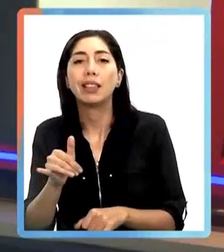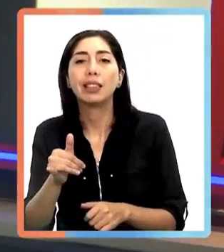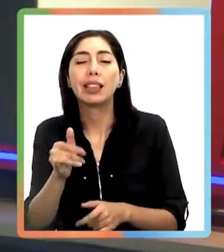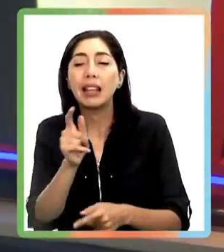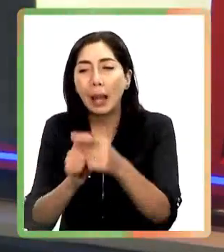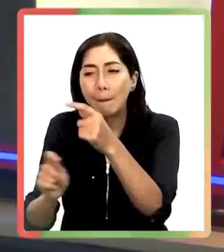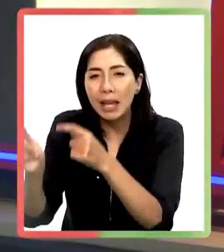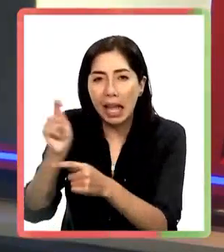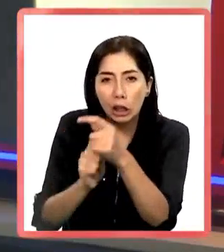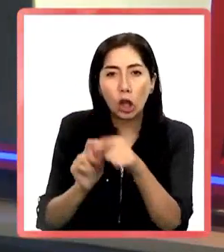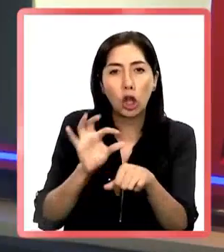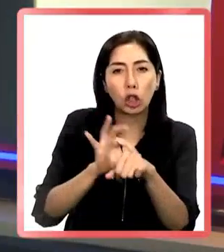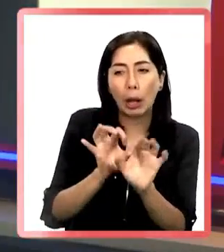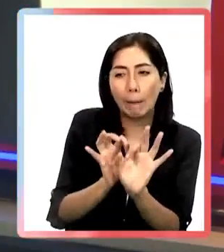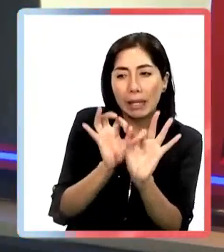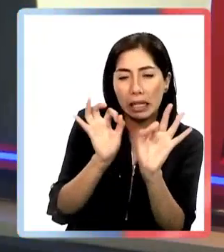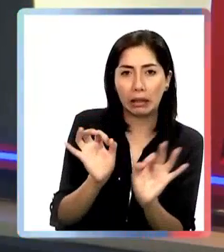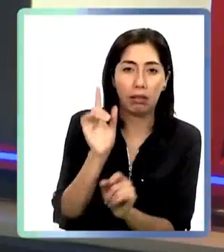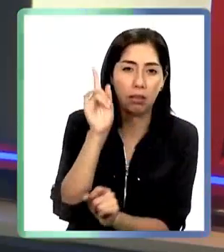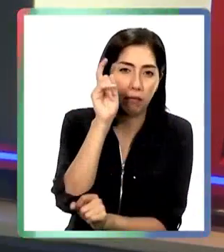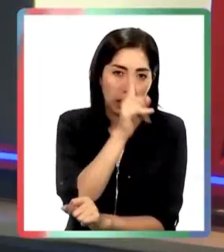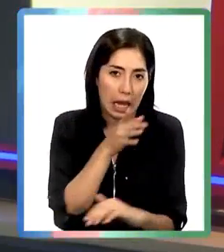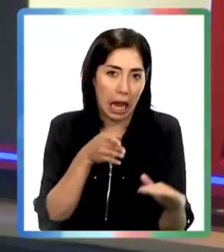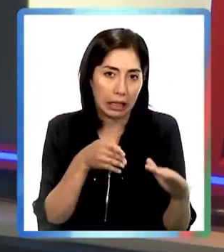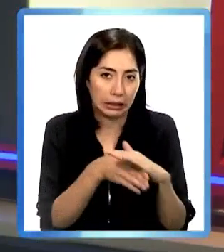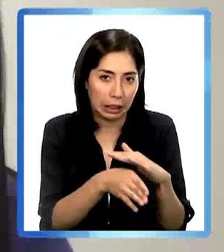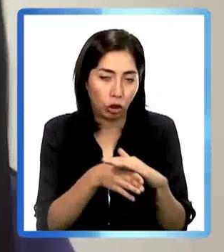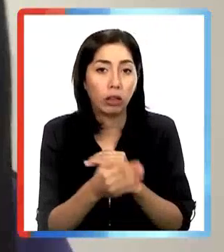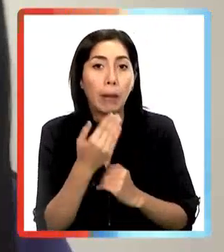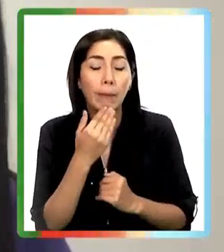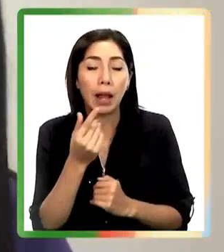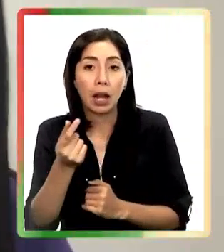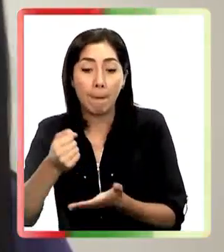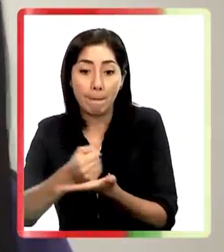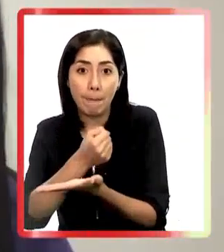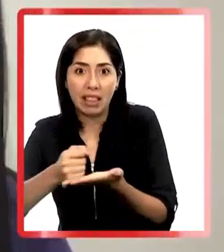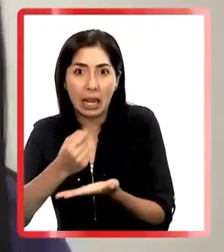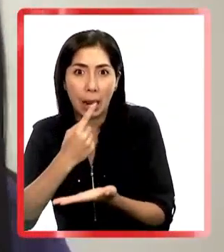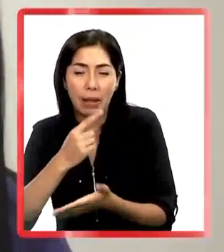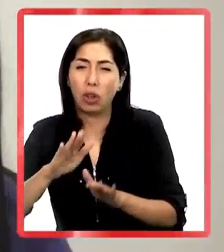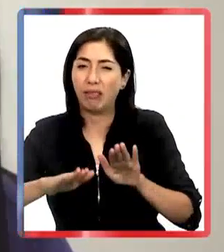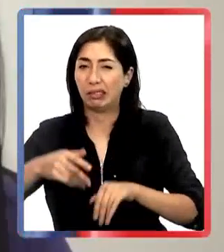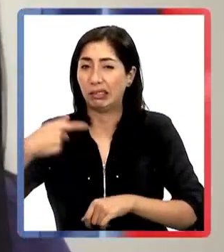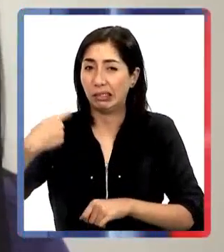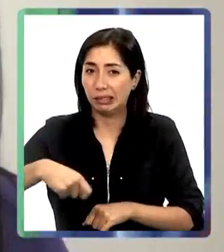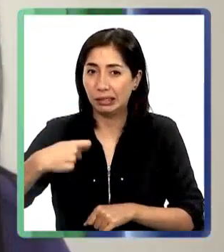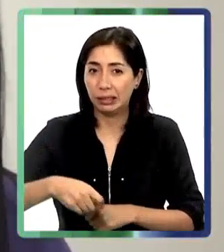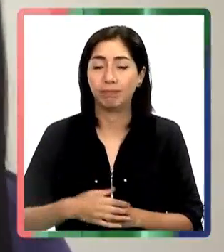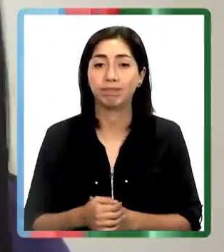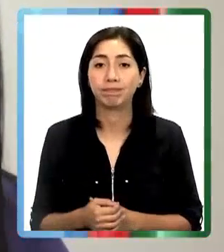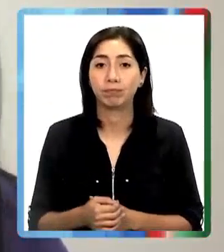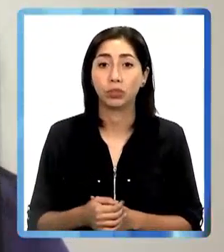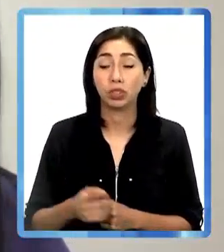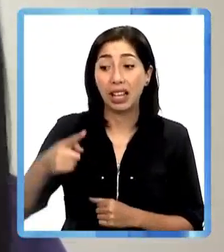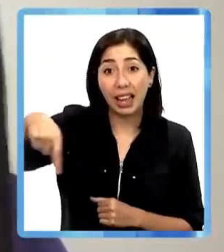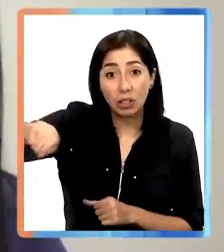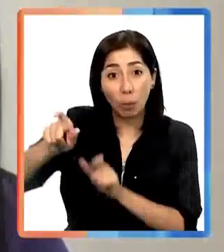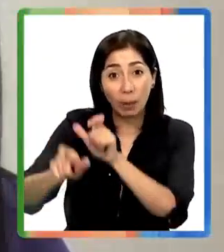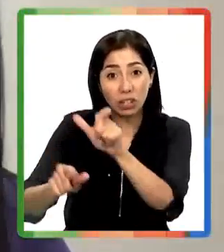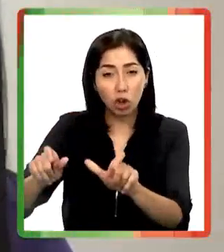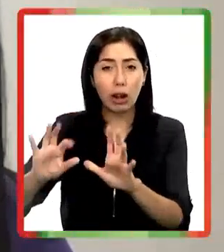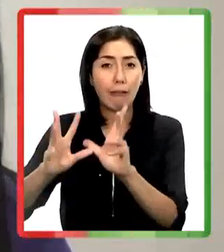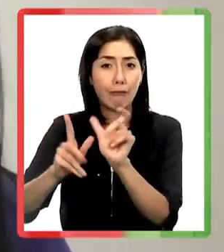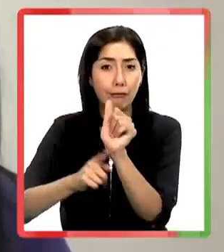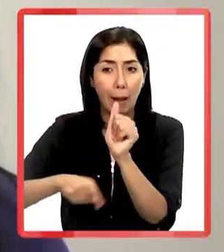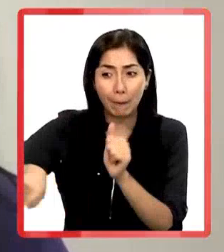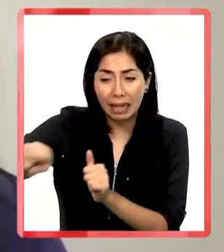y especialista, y después obviamente el acceso a lo que se llama una droga huérfana, muchas veces de alto costo. Entonces, estos son pacientes y familias